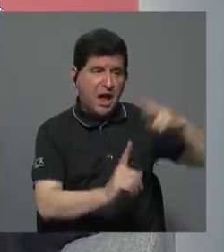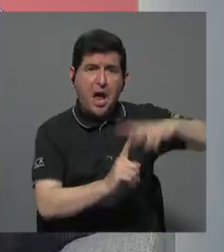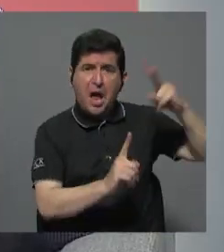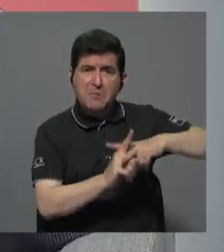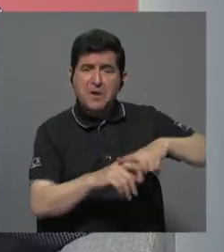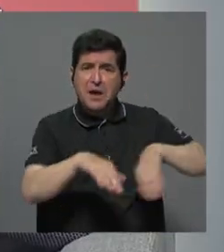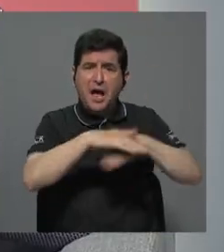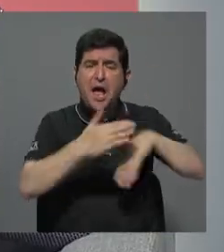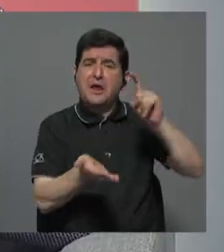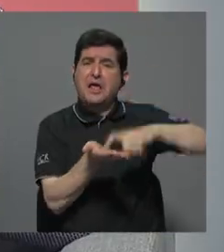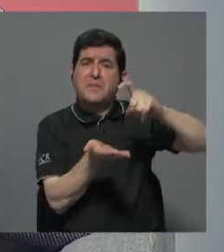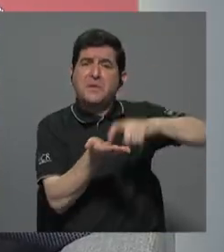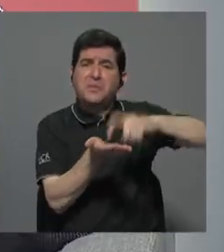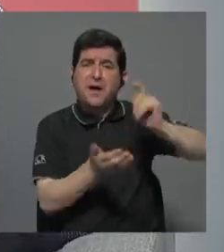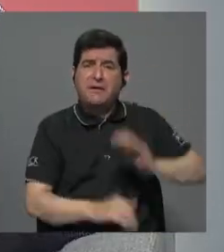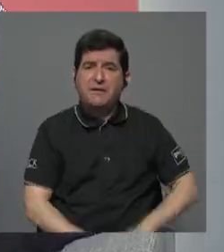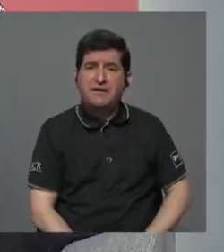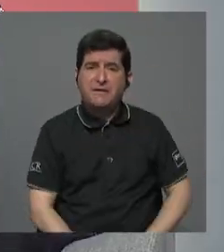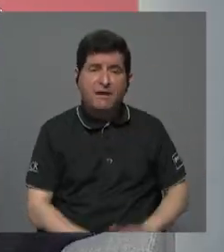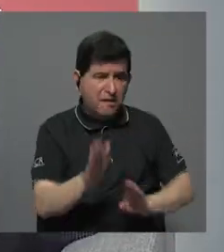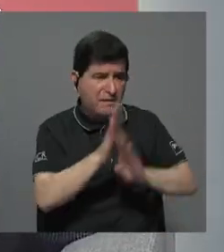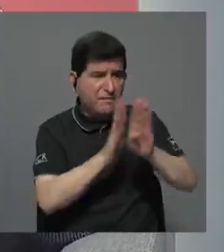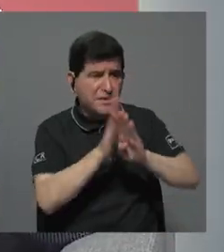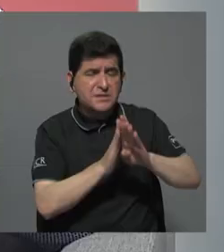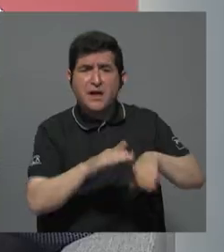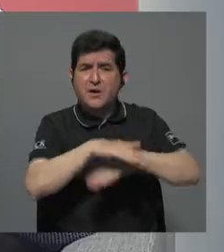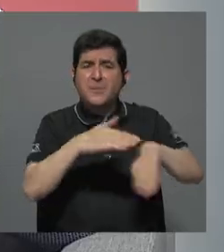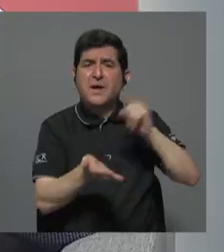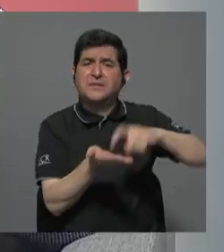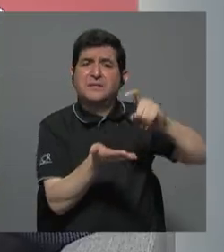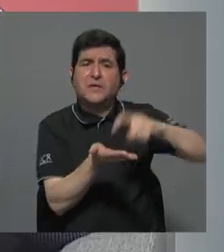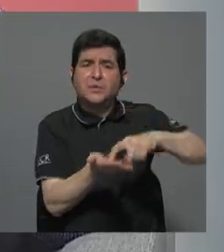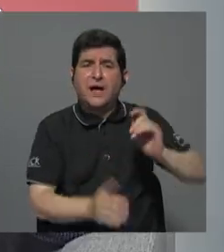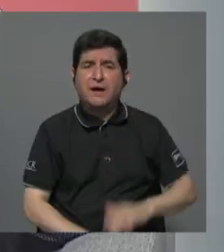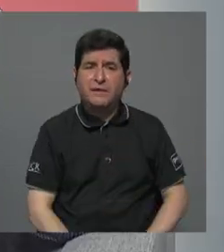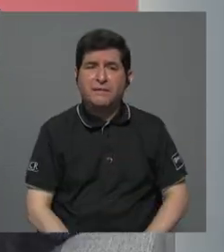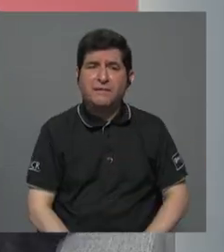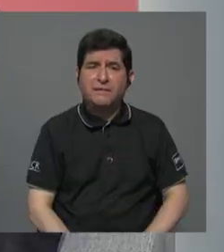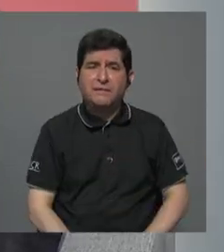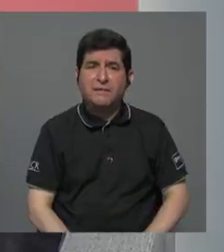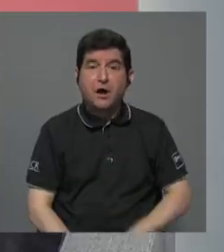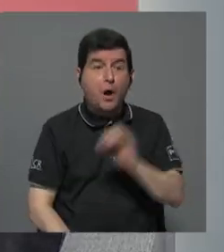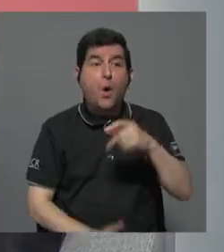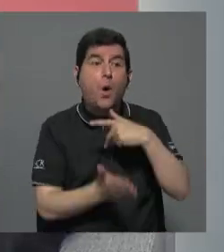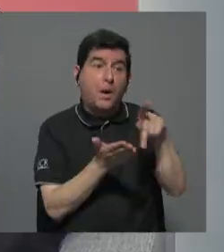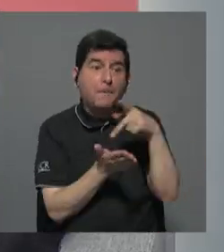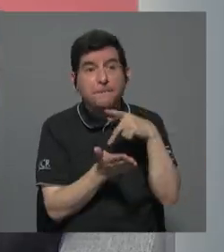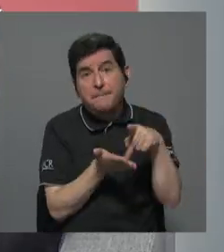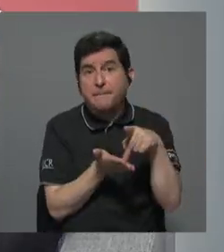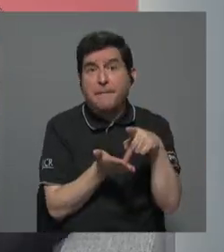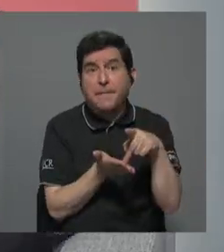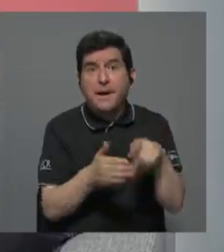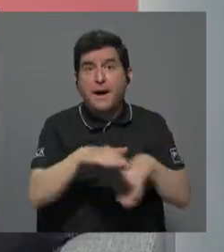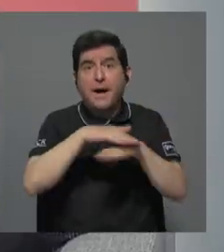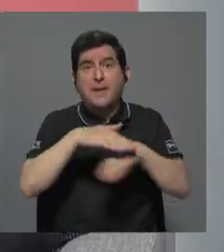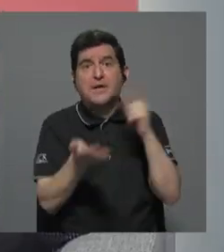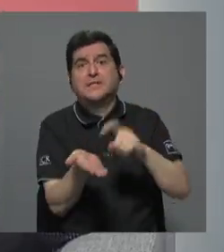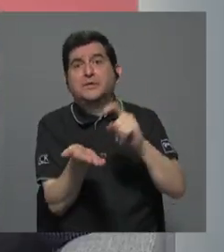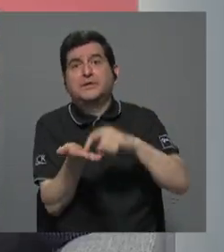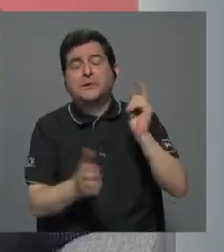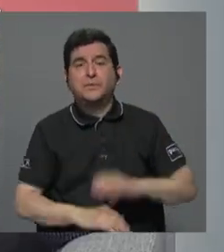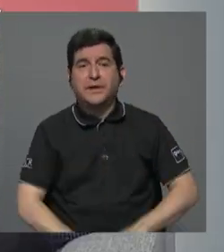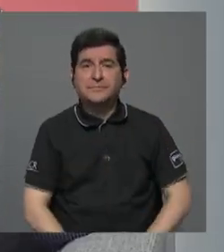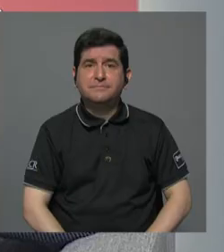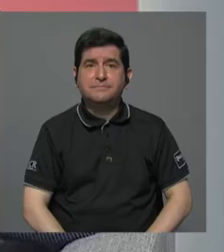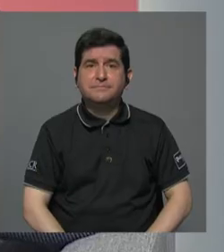con base en la deuda desarrollamos con base en la deuda o paguemos con base en la deuda